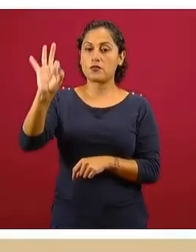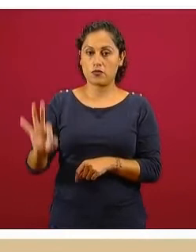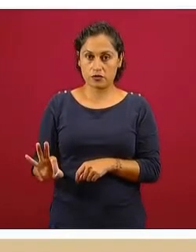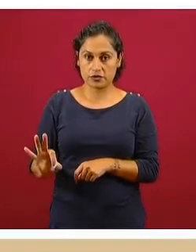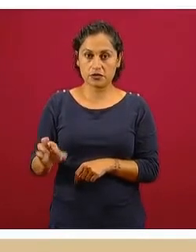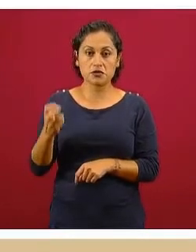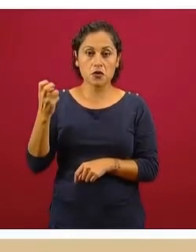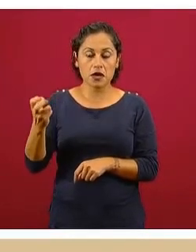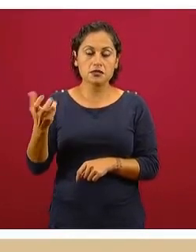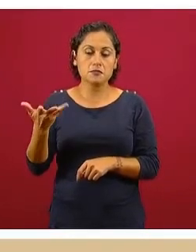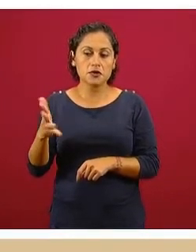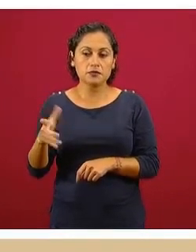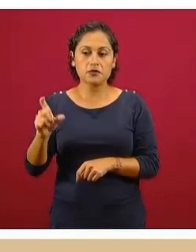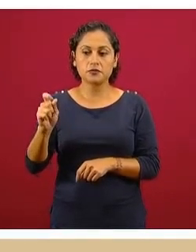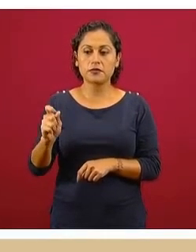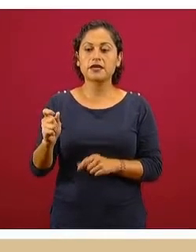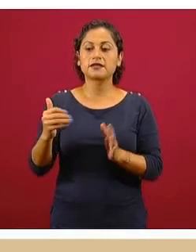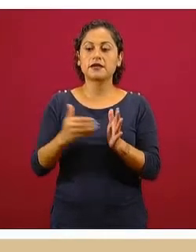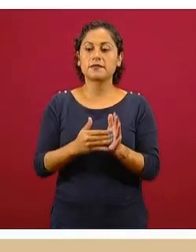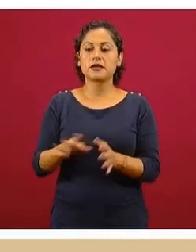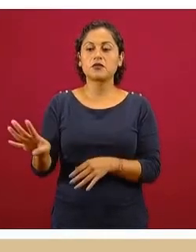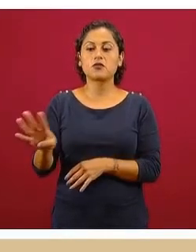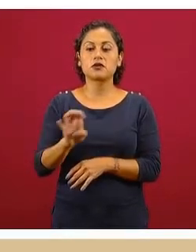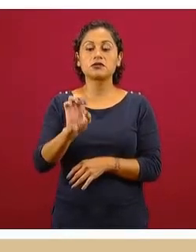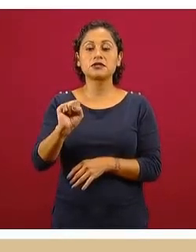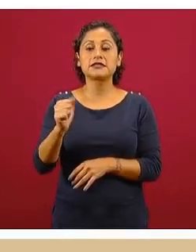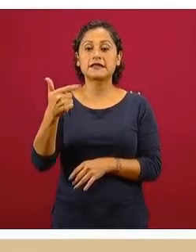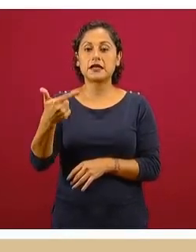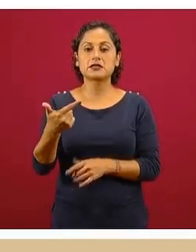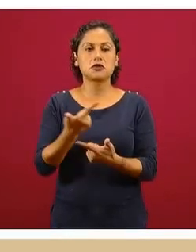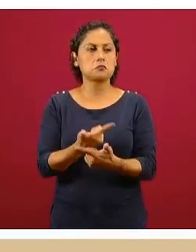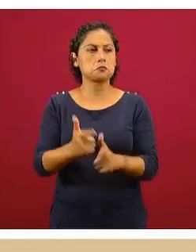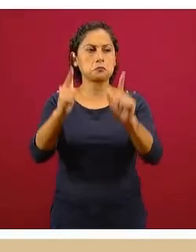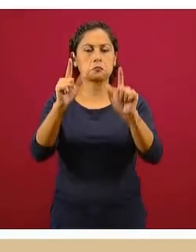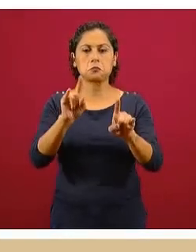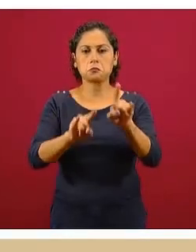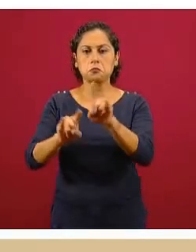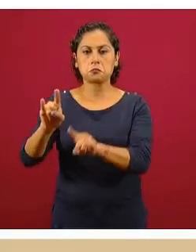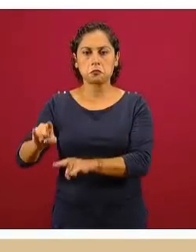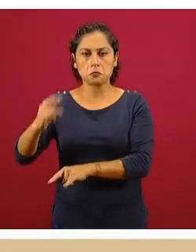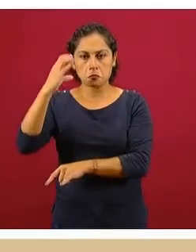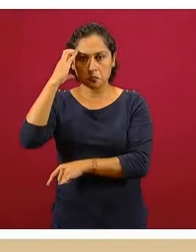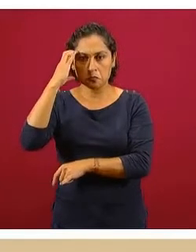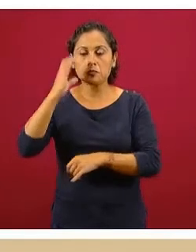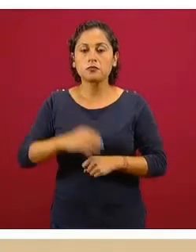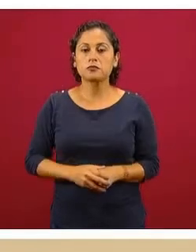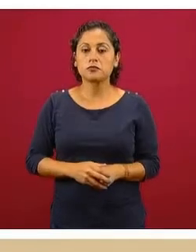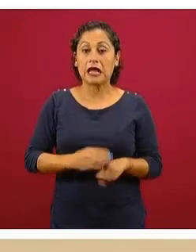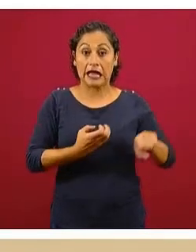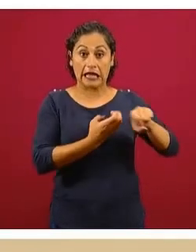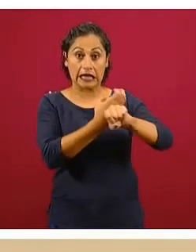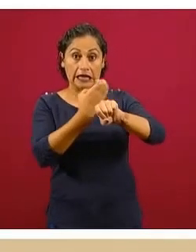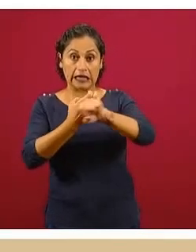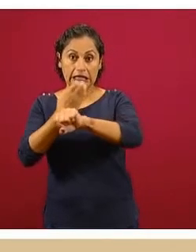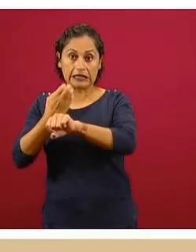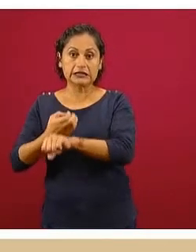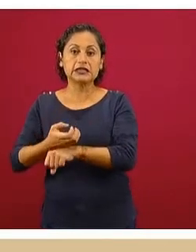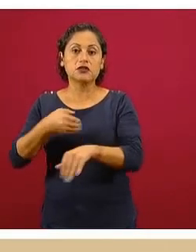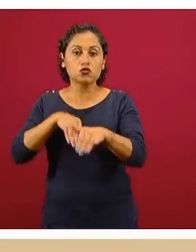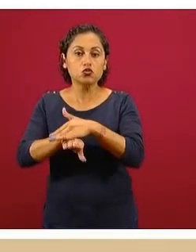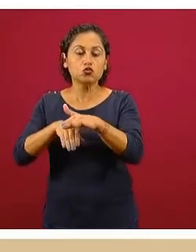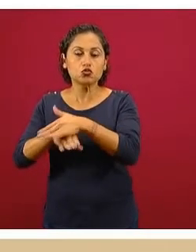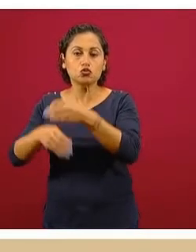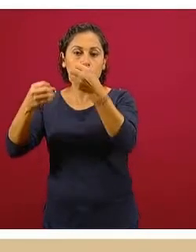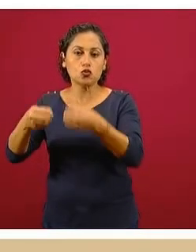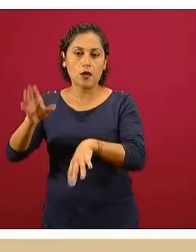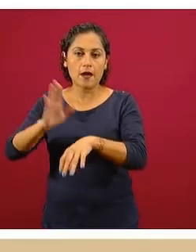deja 20.467 camas disponibles, y los estados que pudieran tener la mayor ocupación, como Nuevo